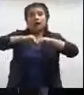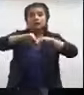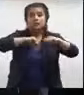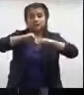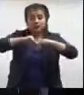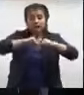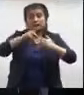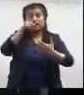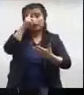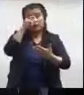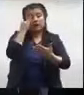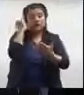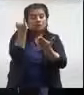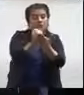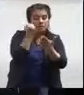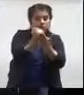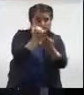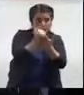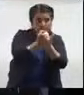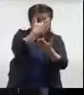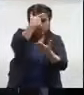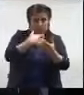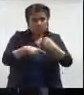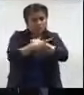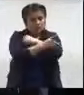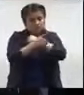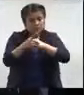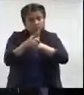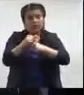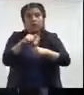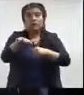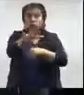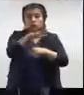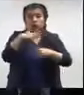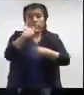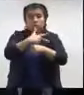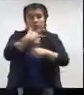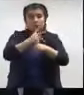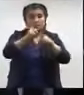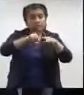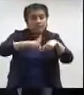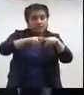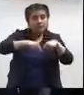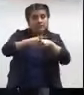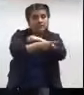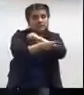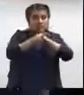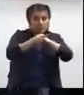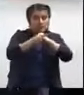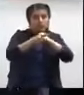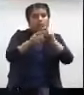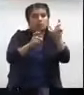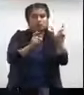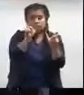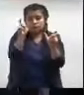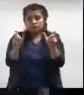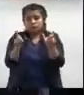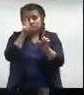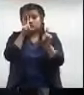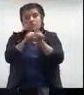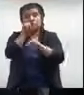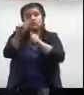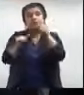investigación criminal que se realicen a nivel nacional según el tipo de delito que se trate. Subdirección de